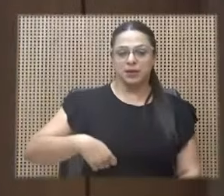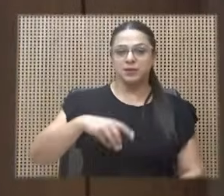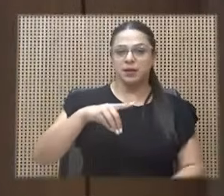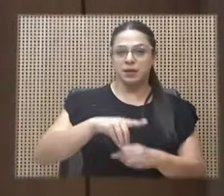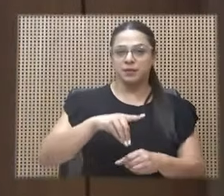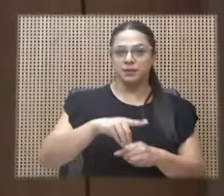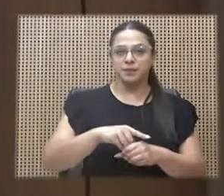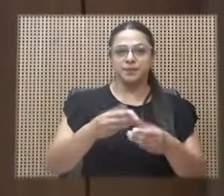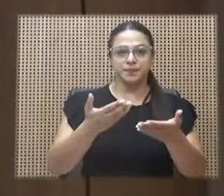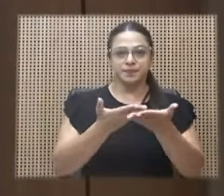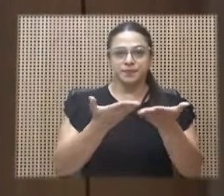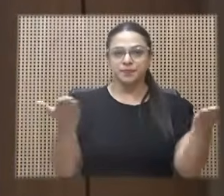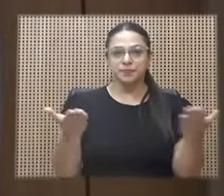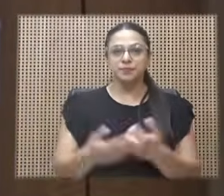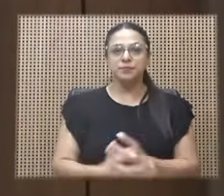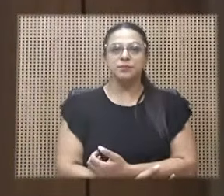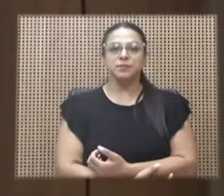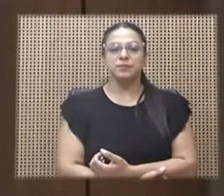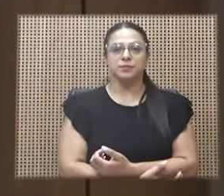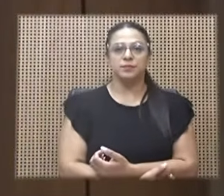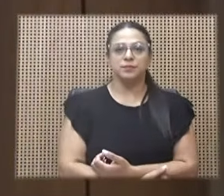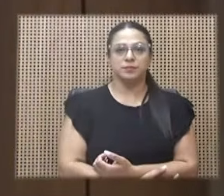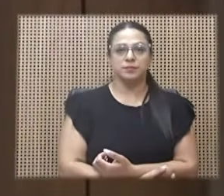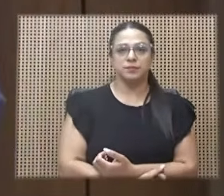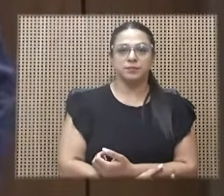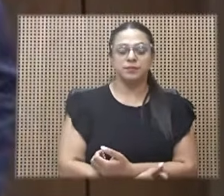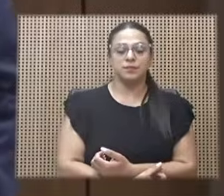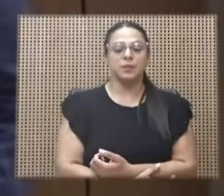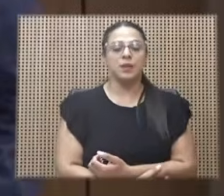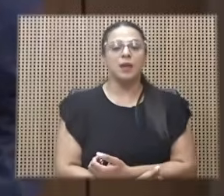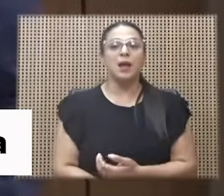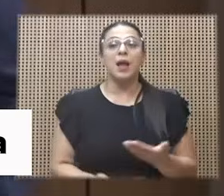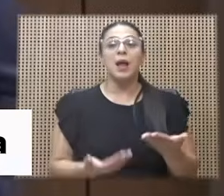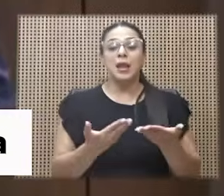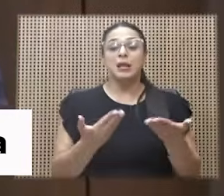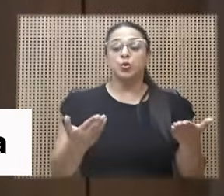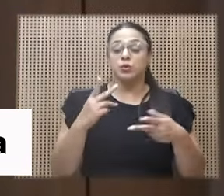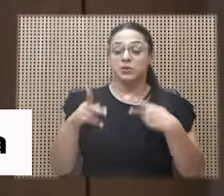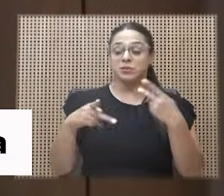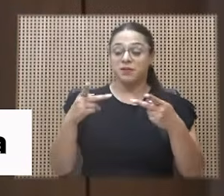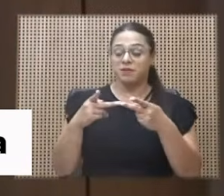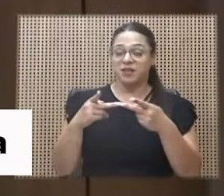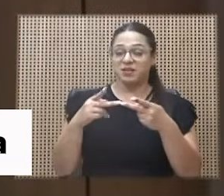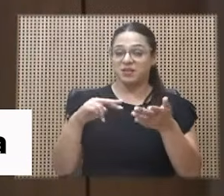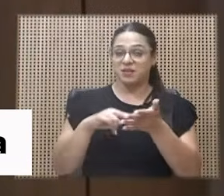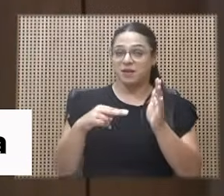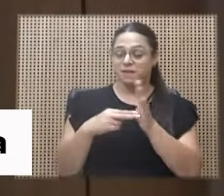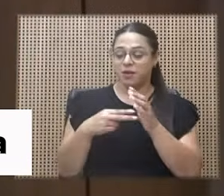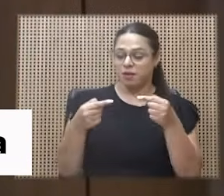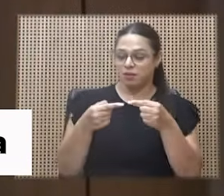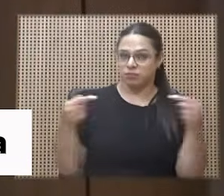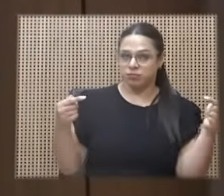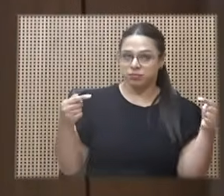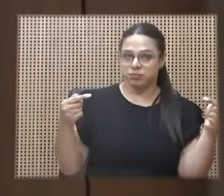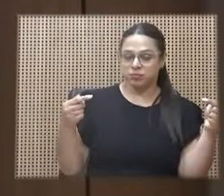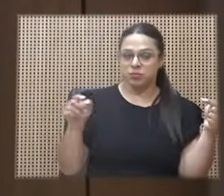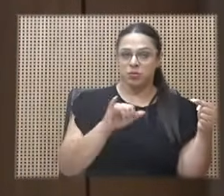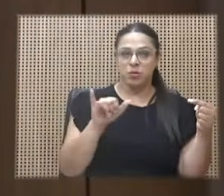Lo perfecto es enemigo de lo posible. Este proyecto no es una